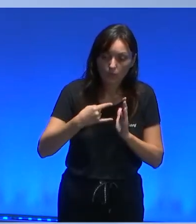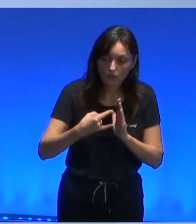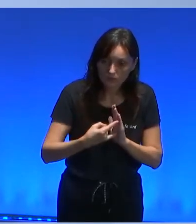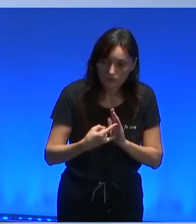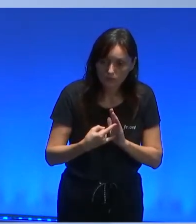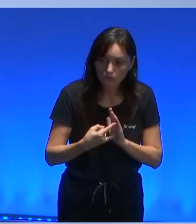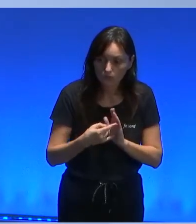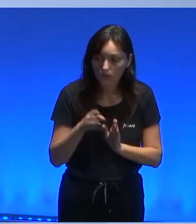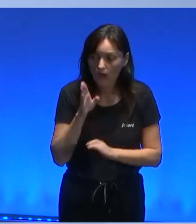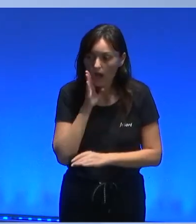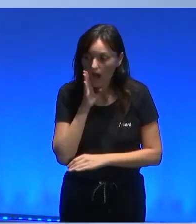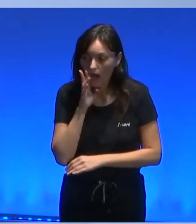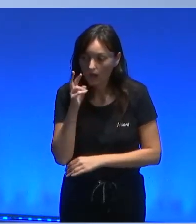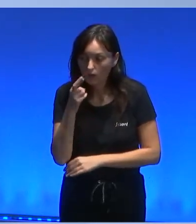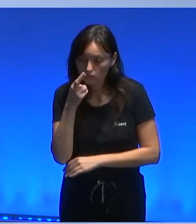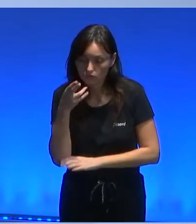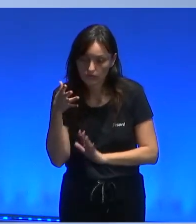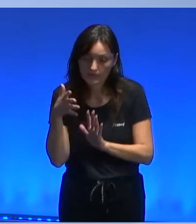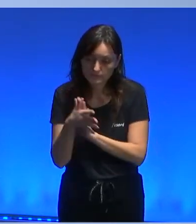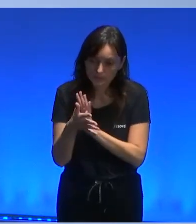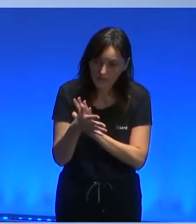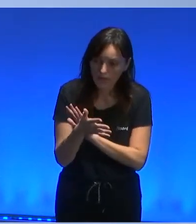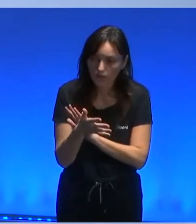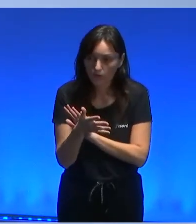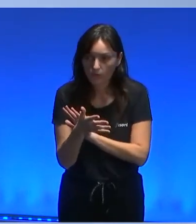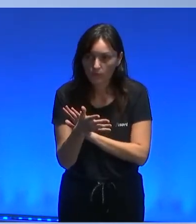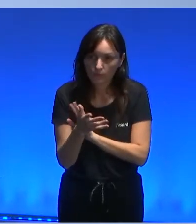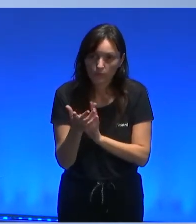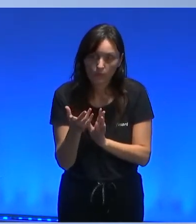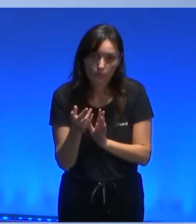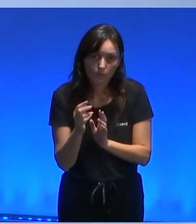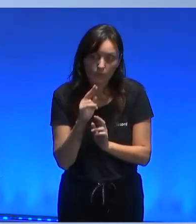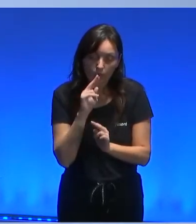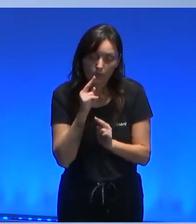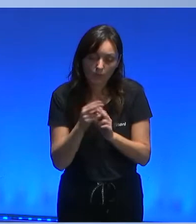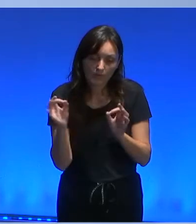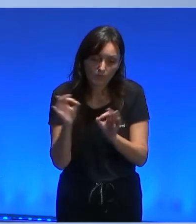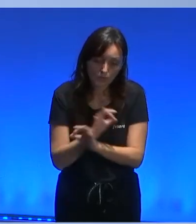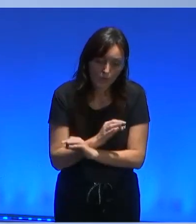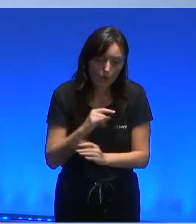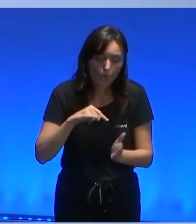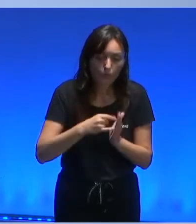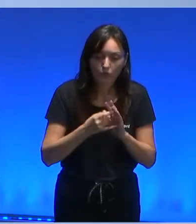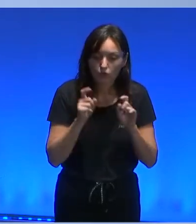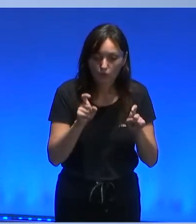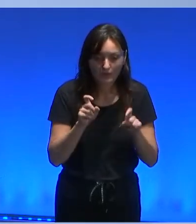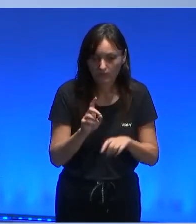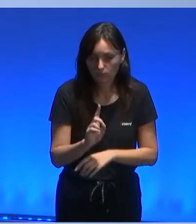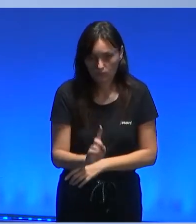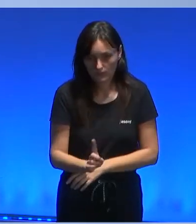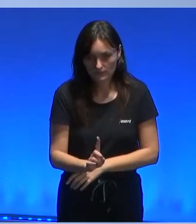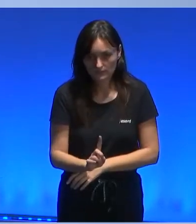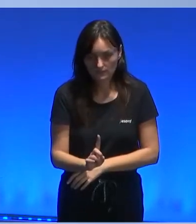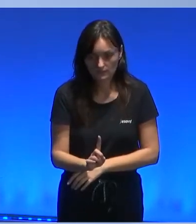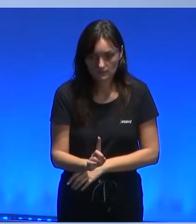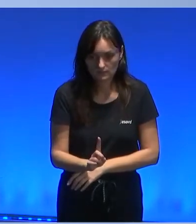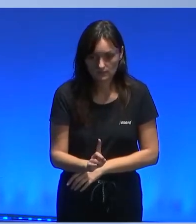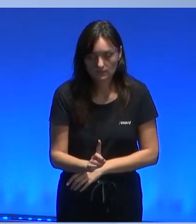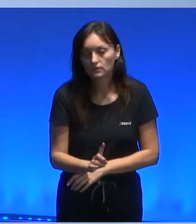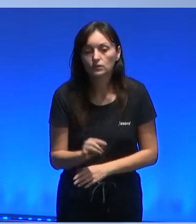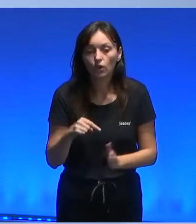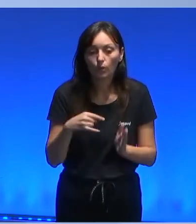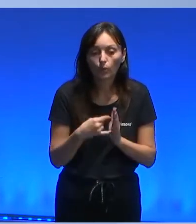Rosa presentándome se equivocó un ratito, llamándolo un proyecto educativo, no es un proyecto educativo, es un